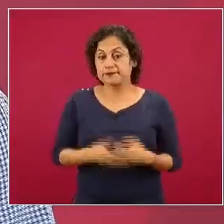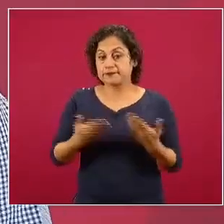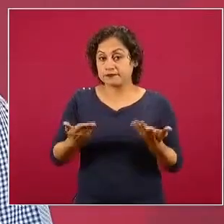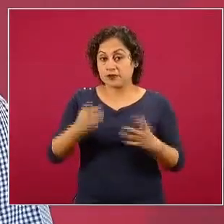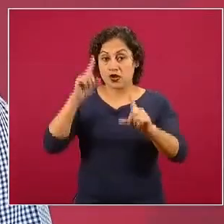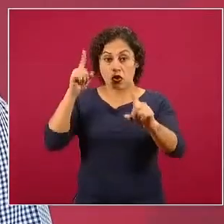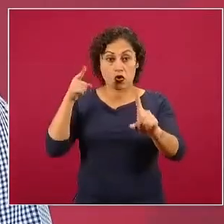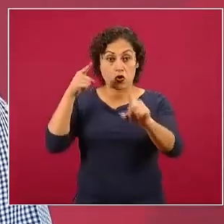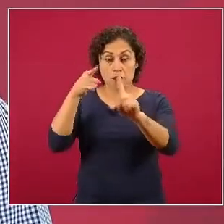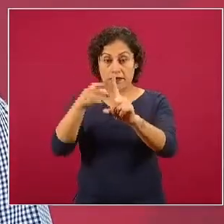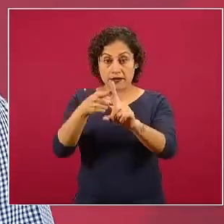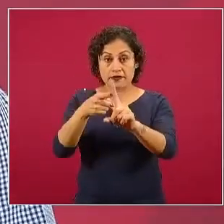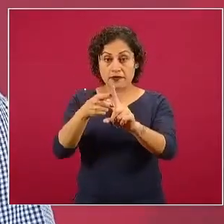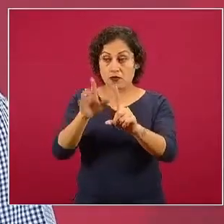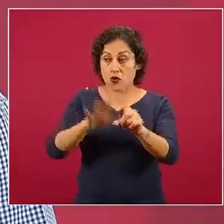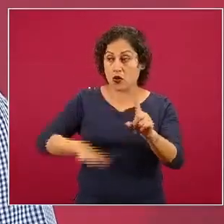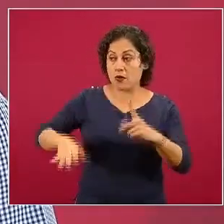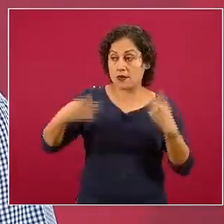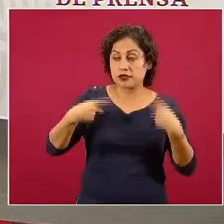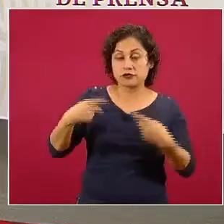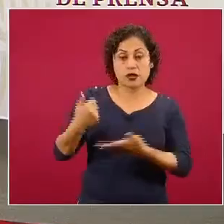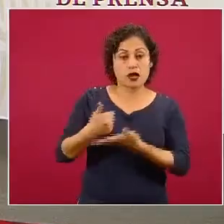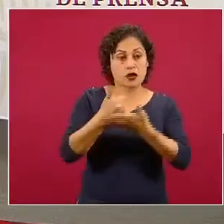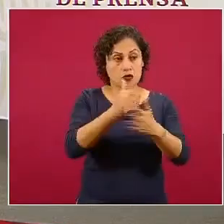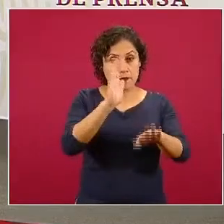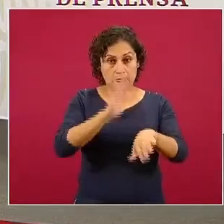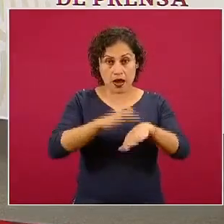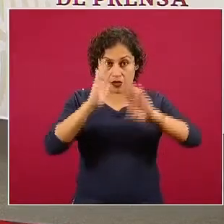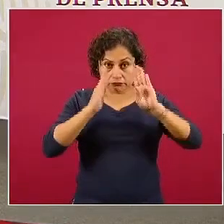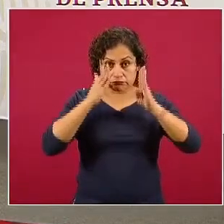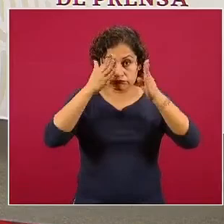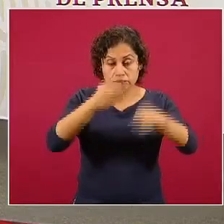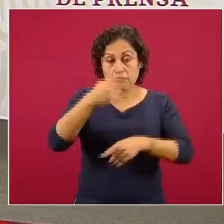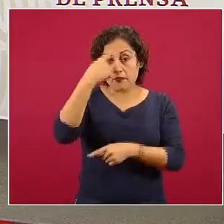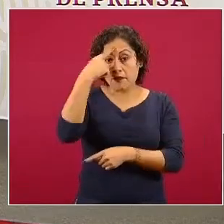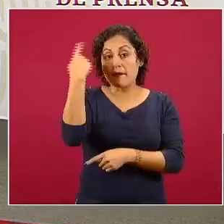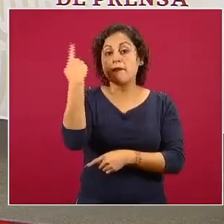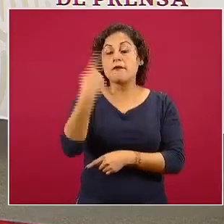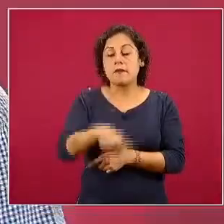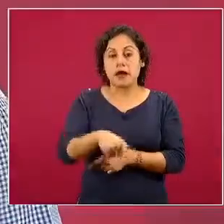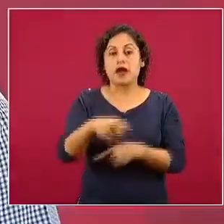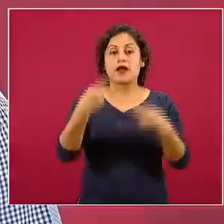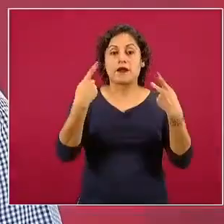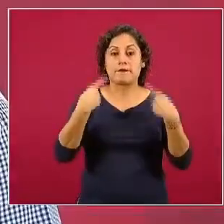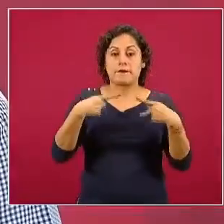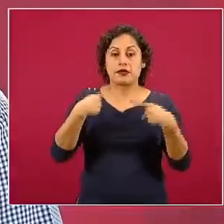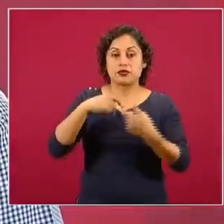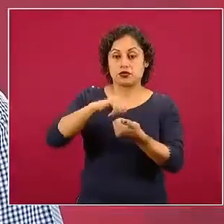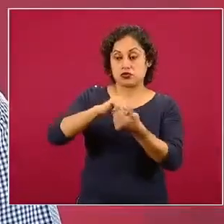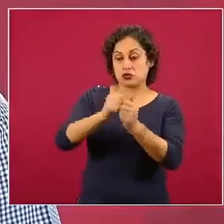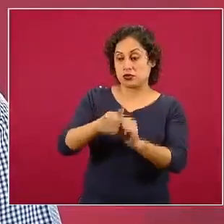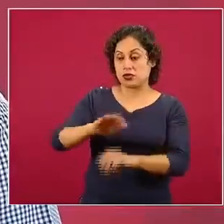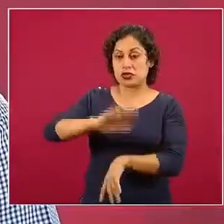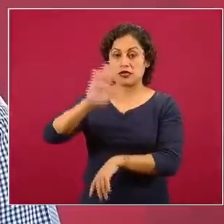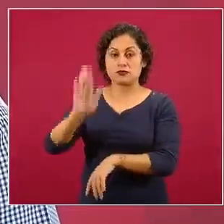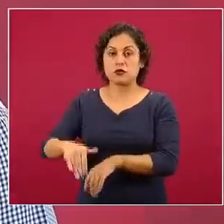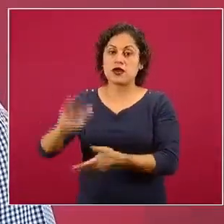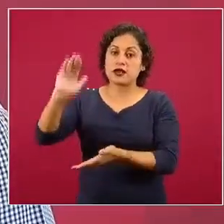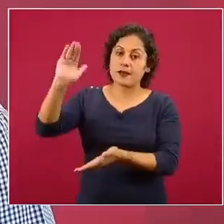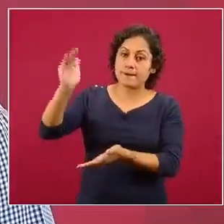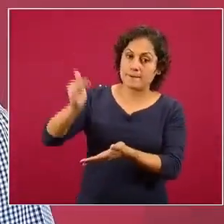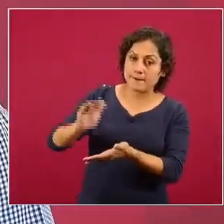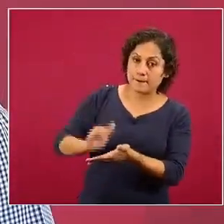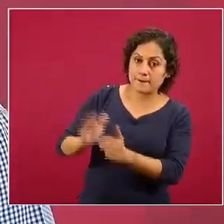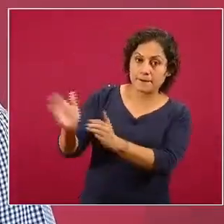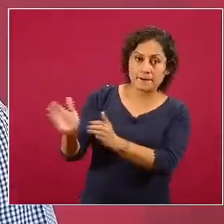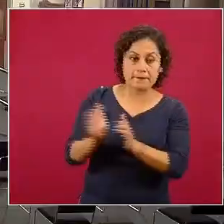de realizar esta actividad es precisamente contribuir a seguir disminuyendo la letalidad y la mortalidad